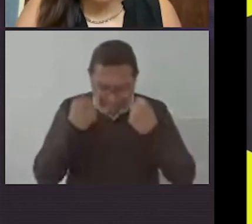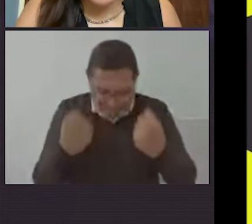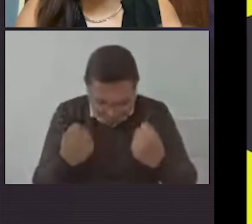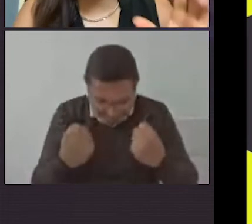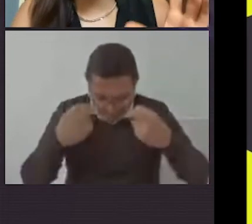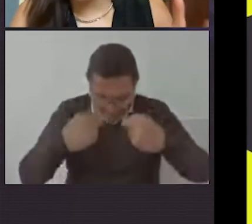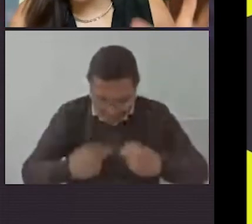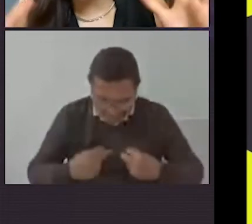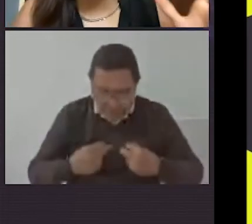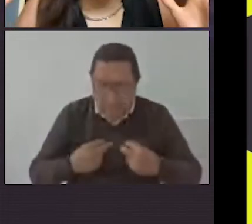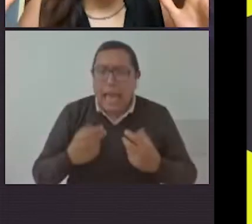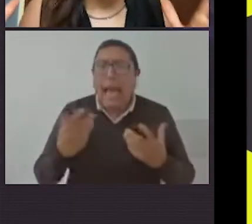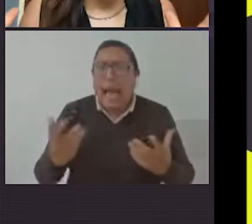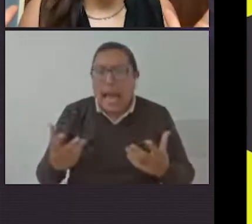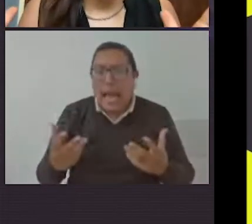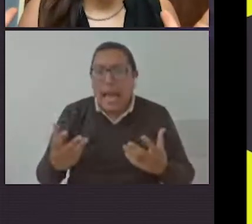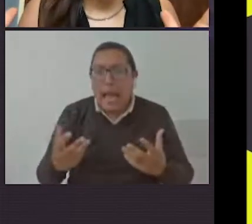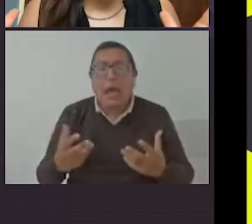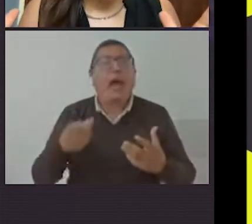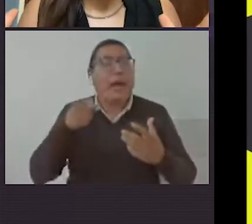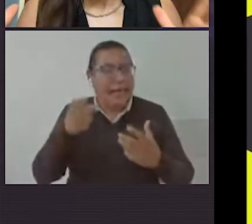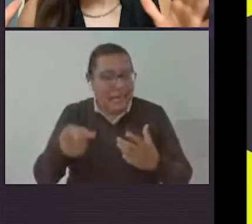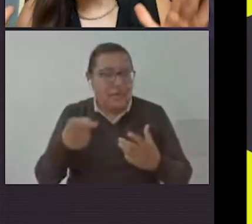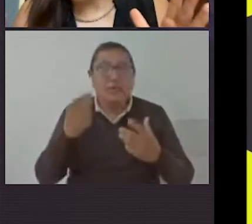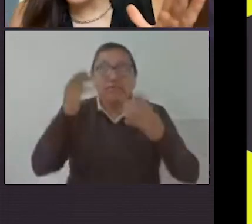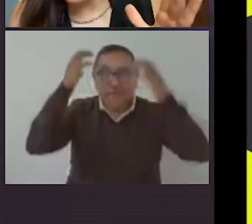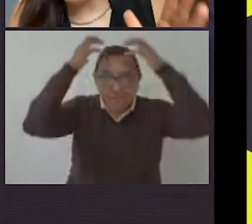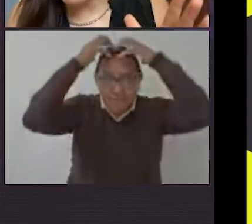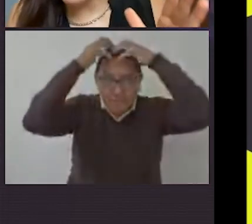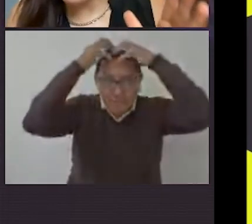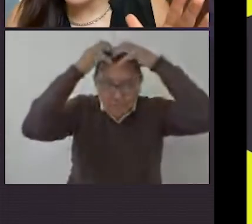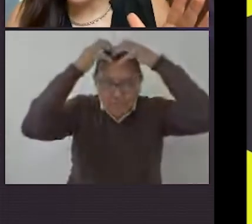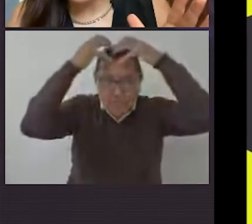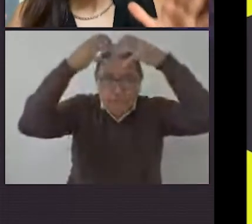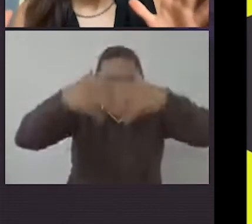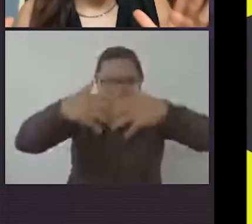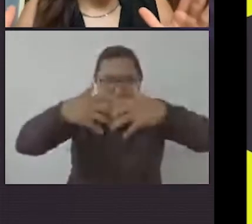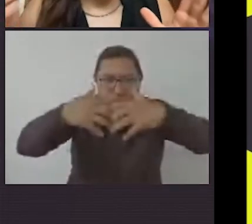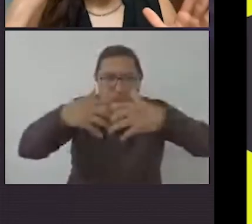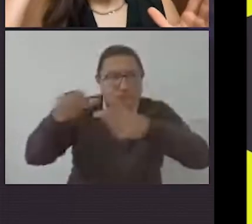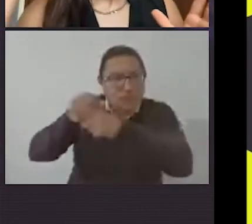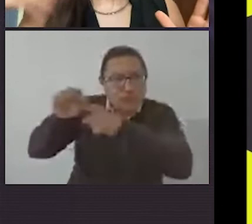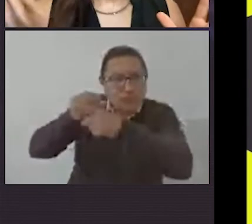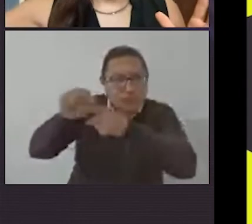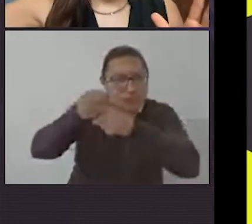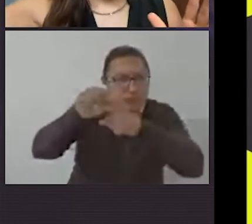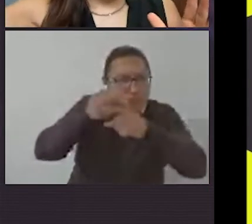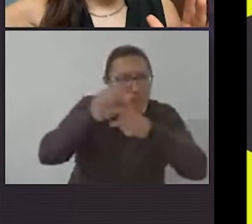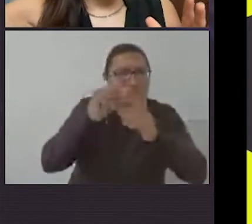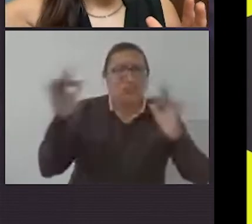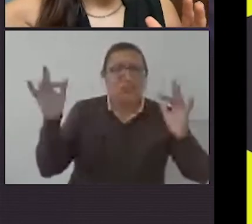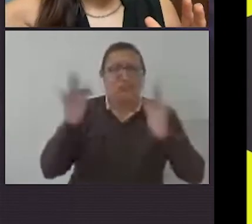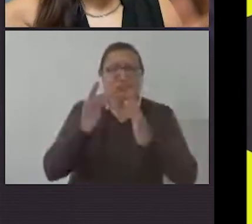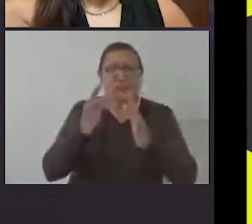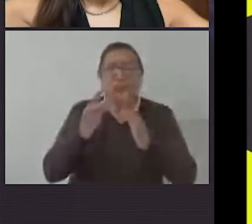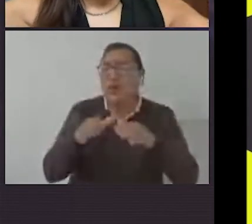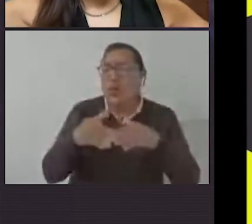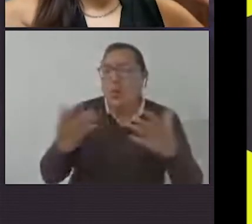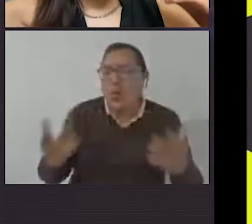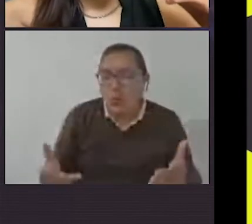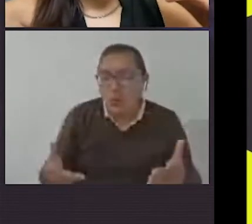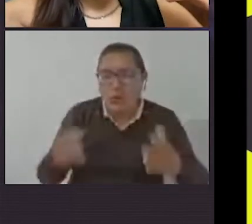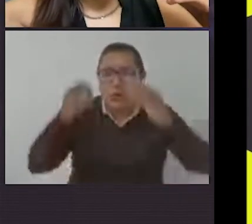tus hemisferios de la manera en que ellos te entienden. ¿Qué es lo que acabamos de hacer? ¿Cómo? Imaginándotelo